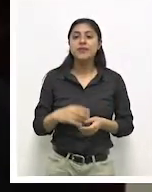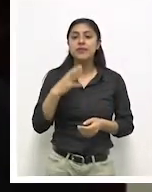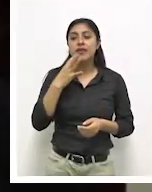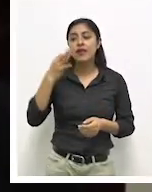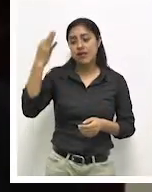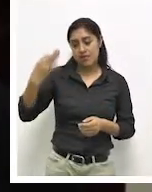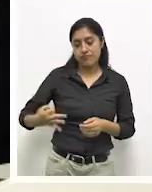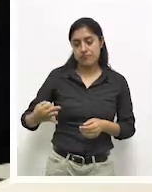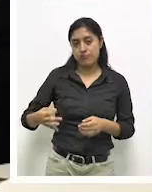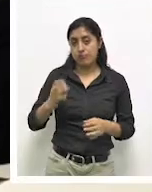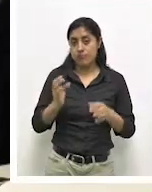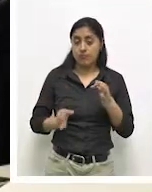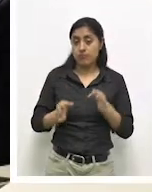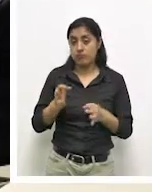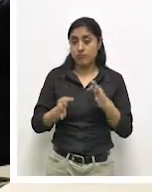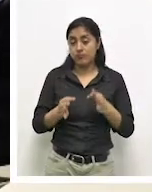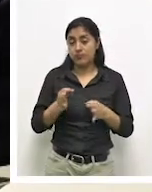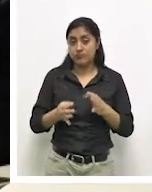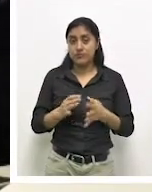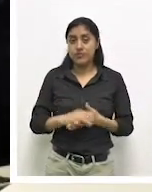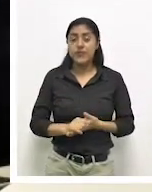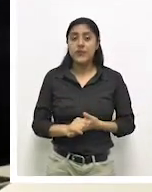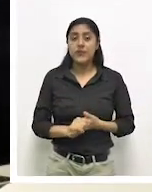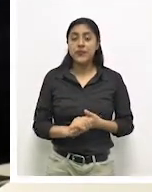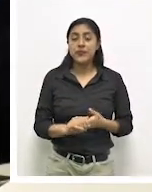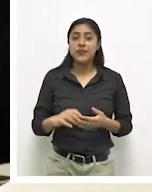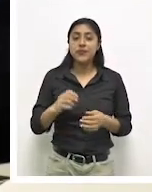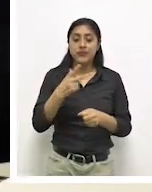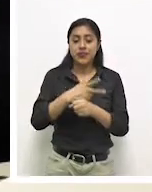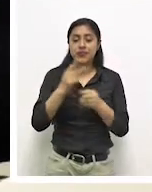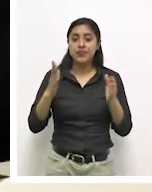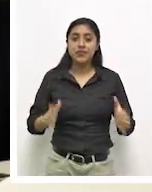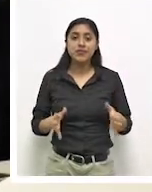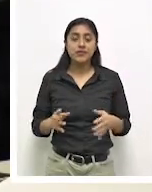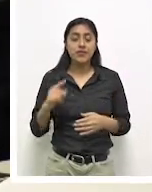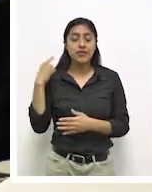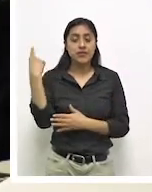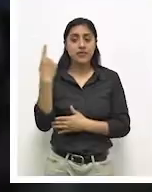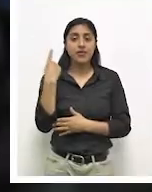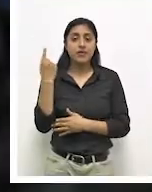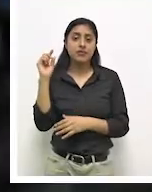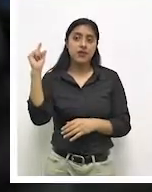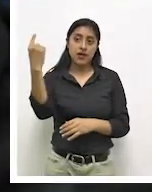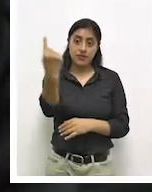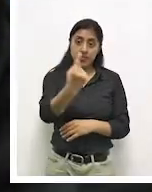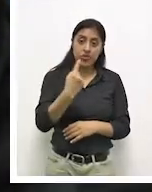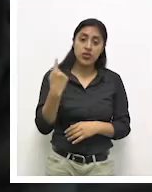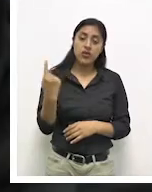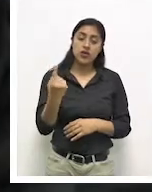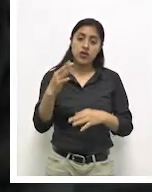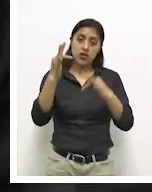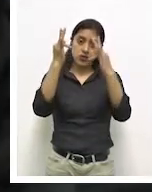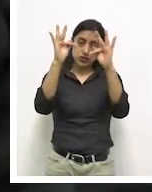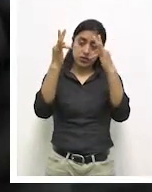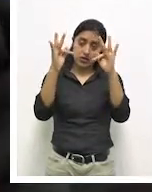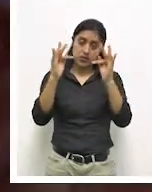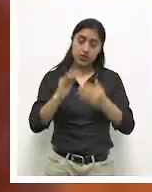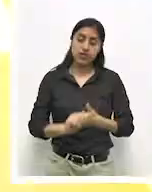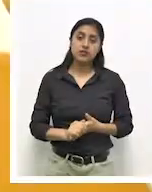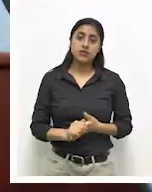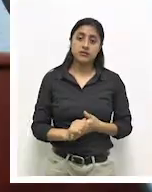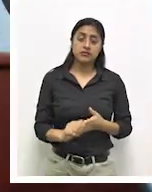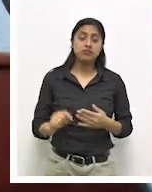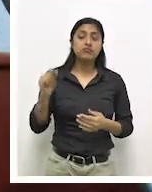certeza jurídica a los guatemaltecos y es indispensable para todos los trámites. Claro, le queda a Jorge